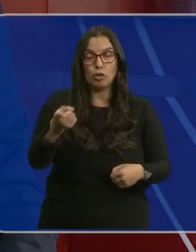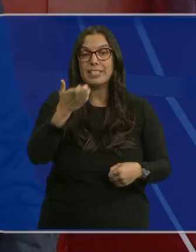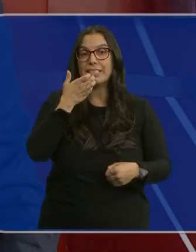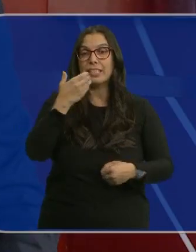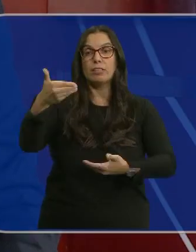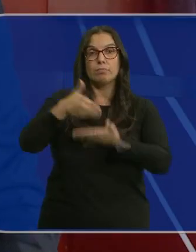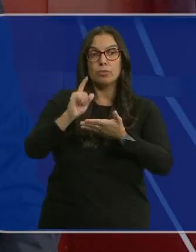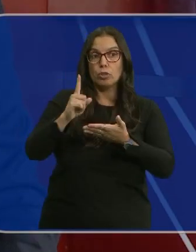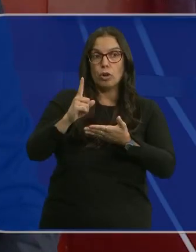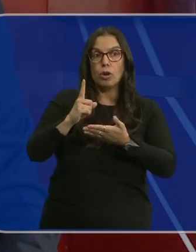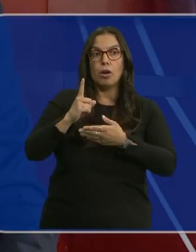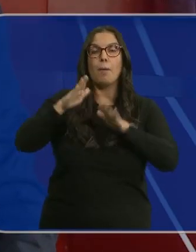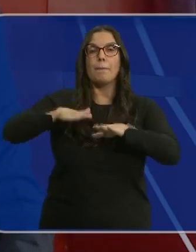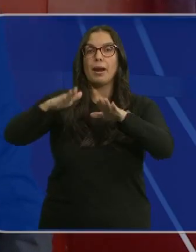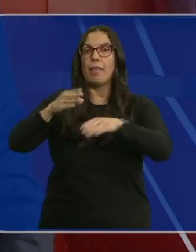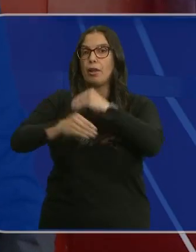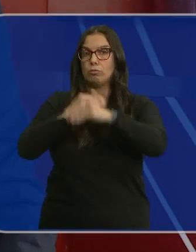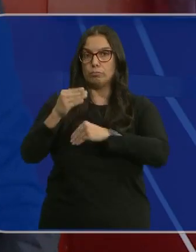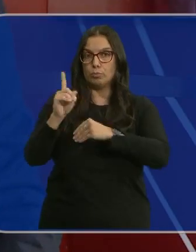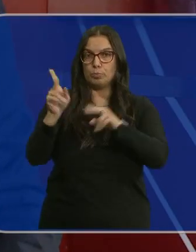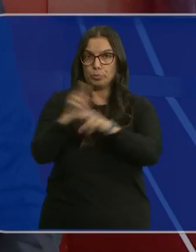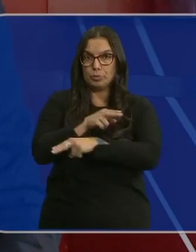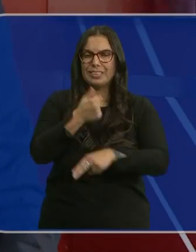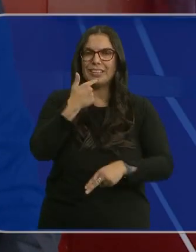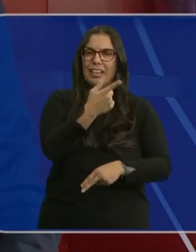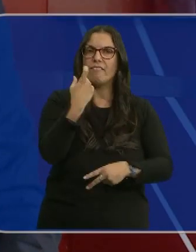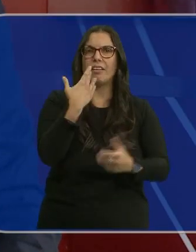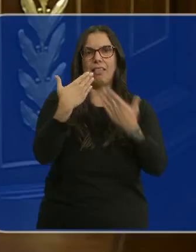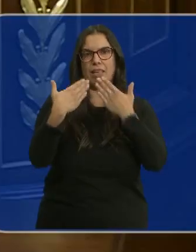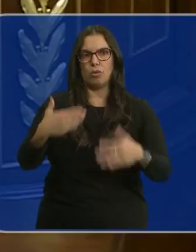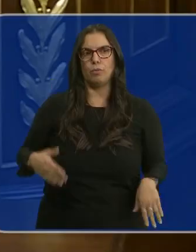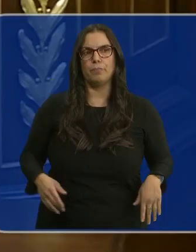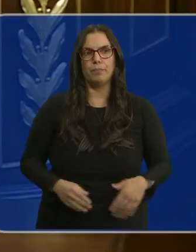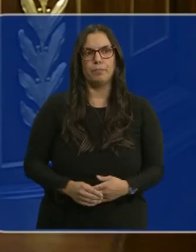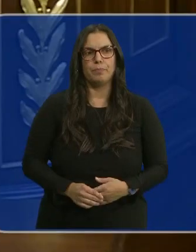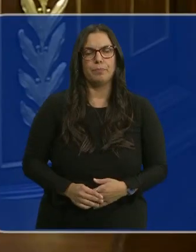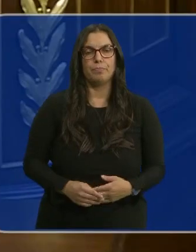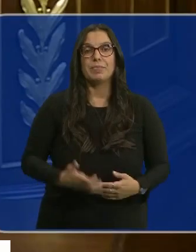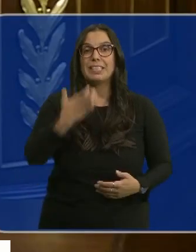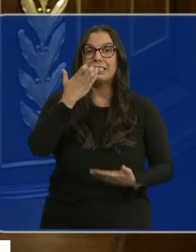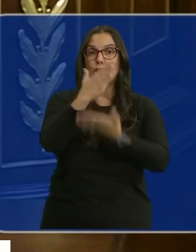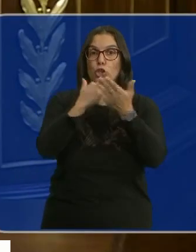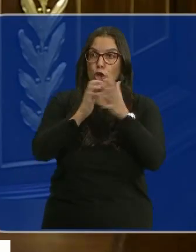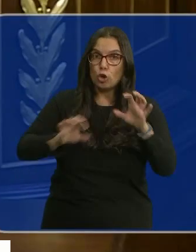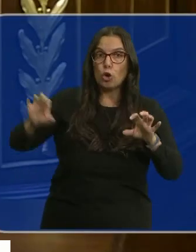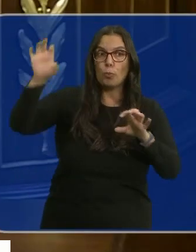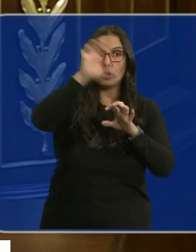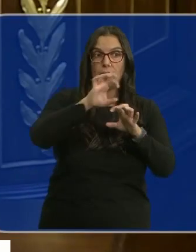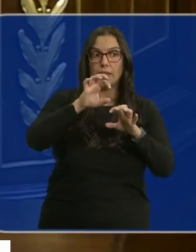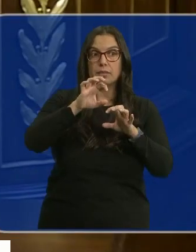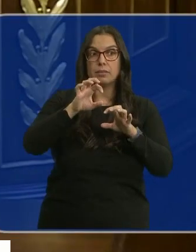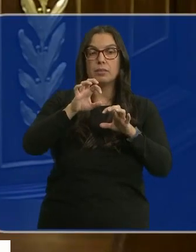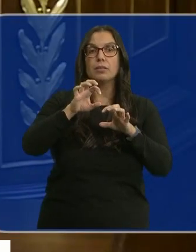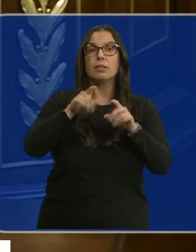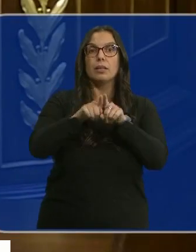lo hacen no eliminará paradas. El PP le reprocha falta de diálogo. Si las comunidades autónomas no aceptan